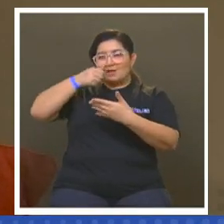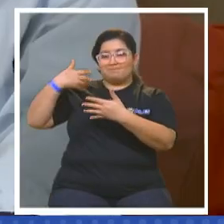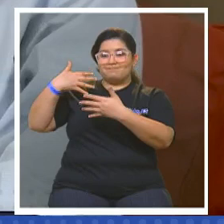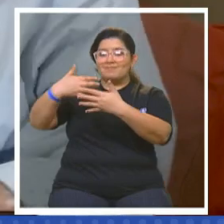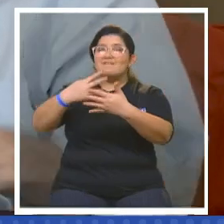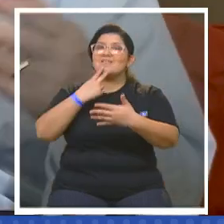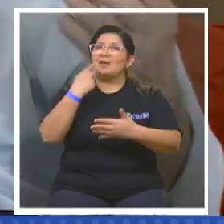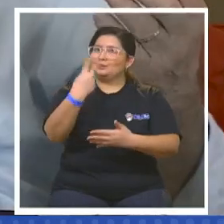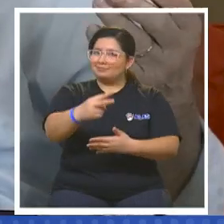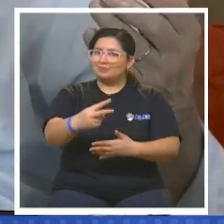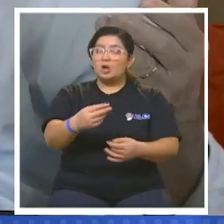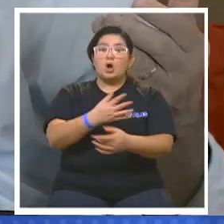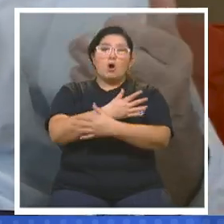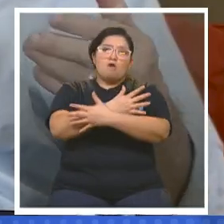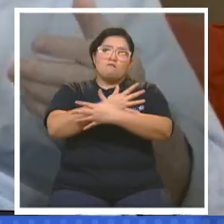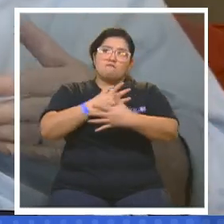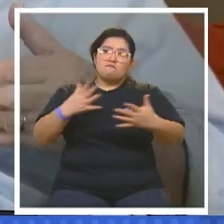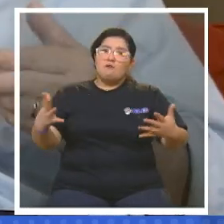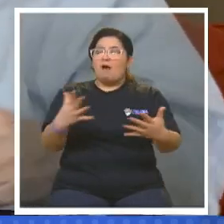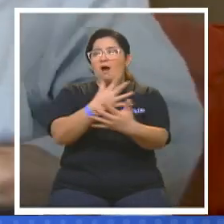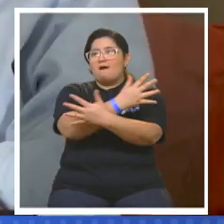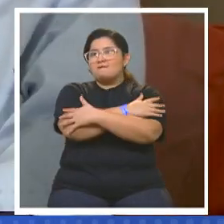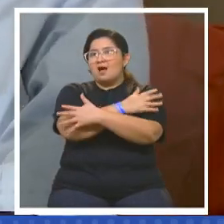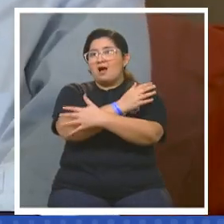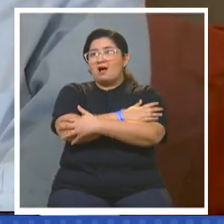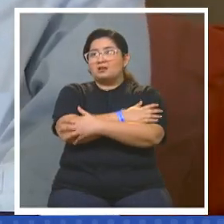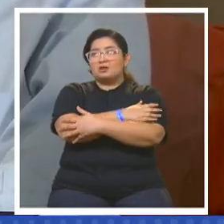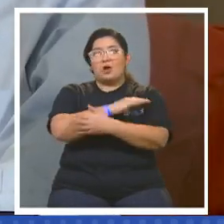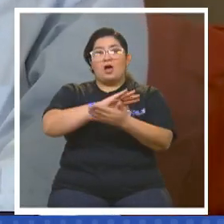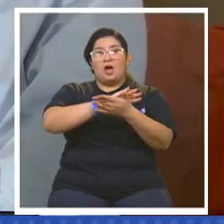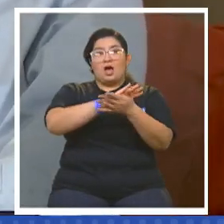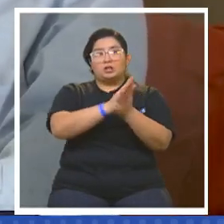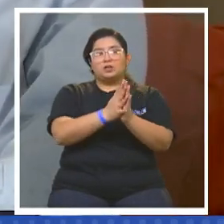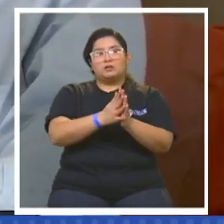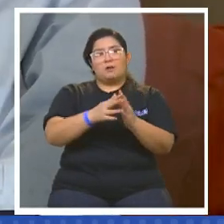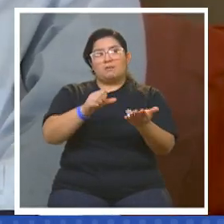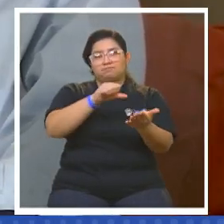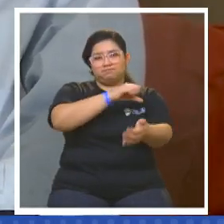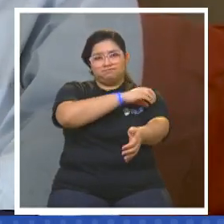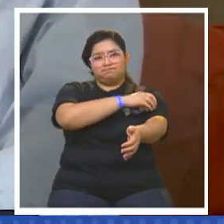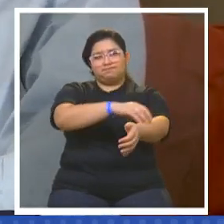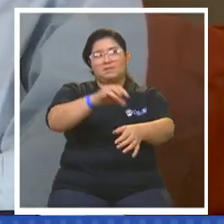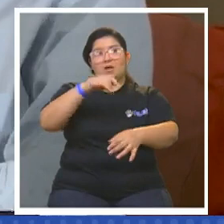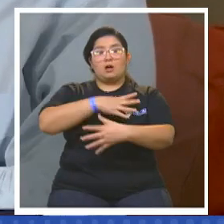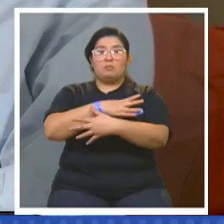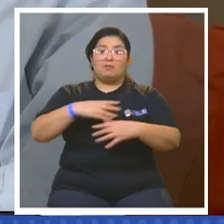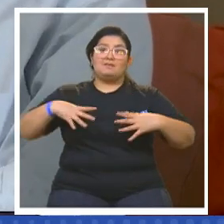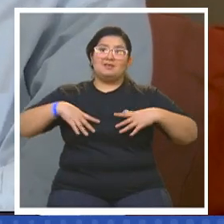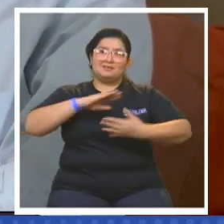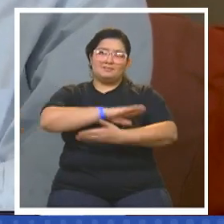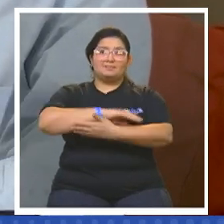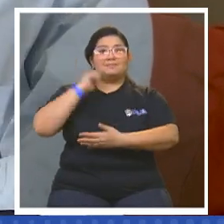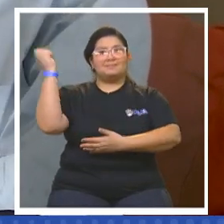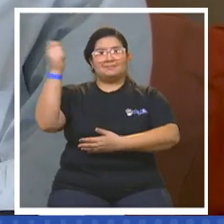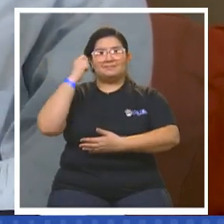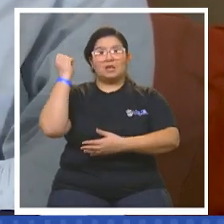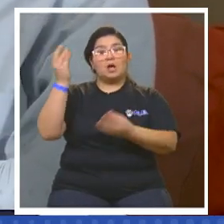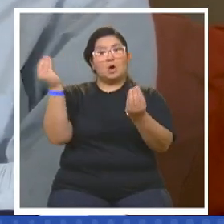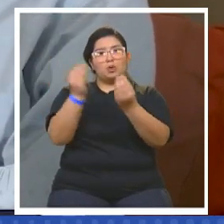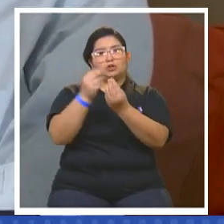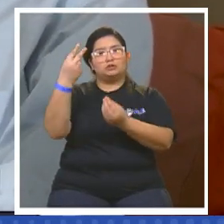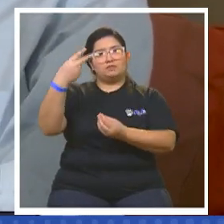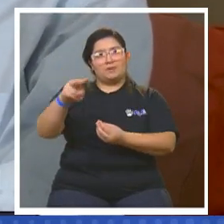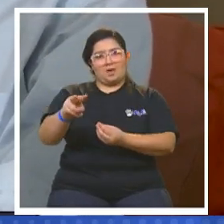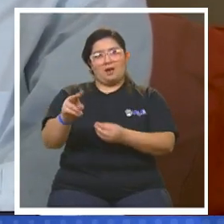sus vidas. Un fuerte y cariñoso abrazo a todos mis compatriotas. Que tengan unas muy felices fiestas patrias, junto a sus